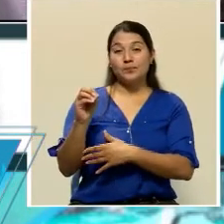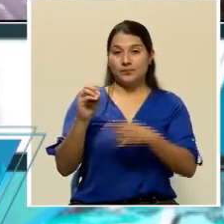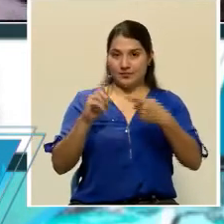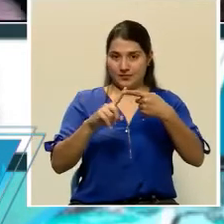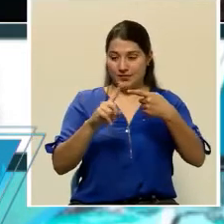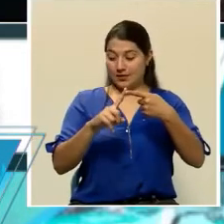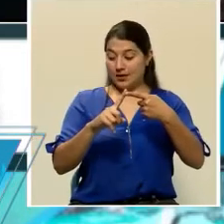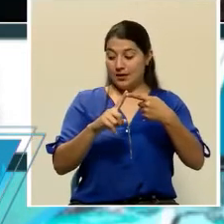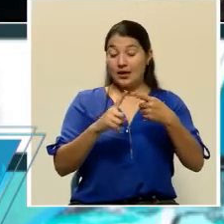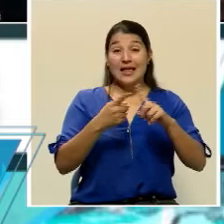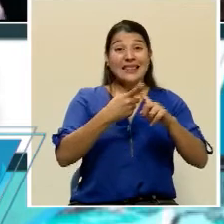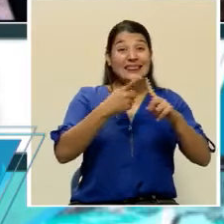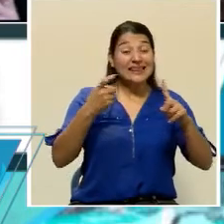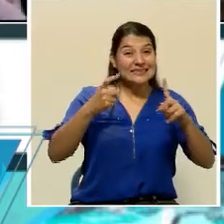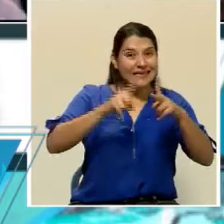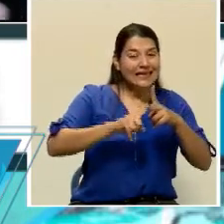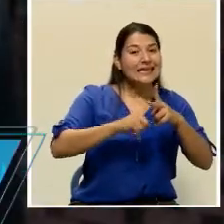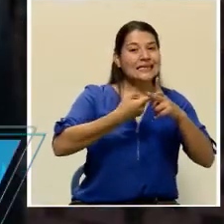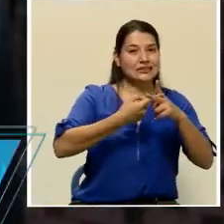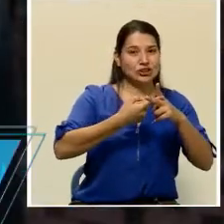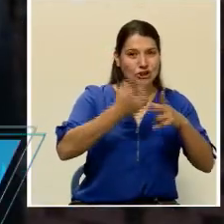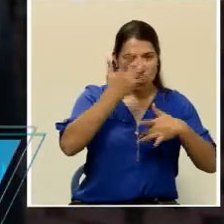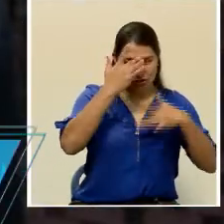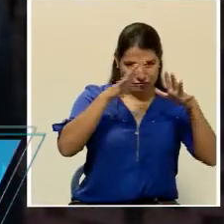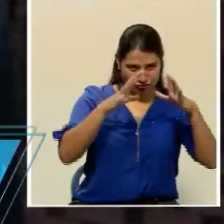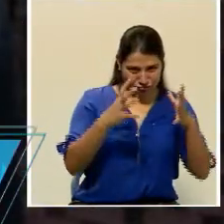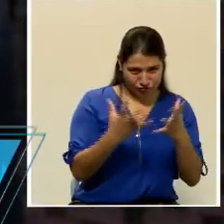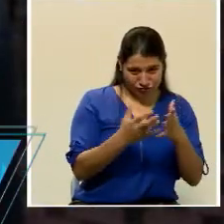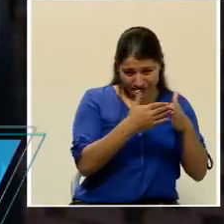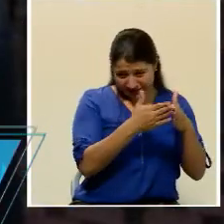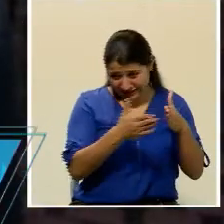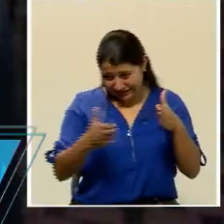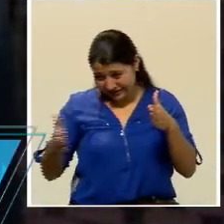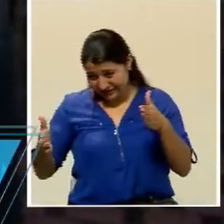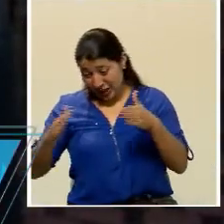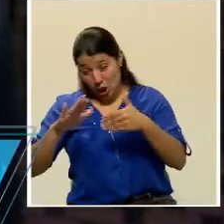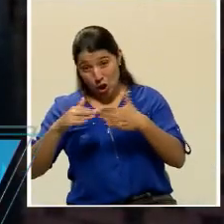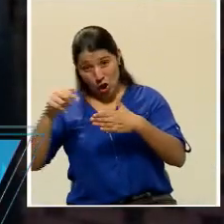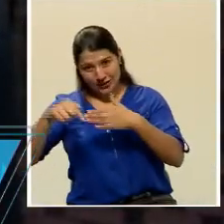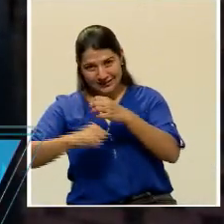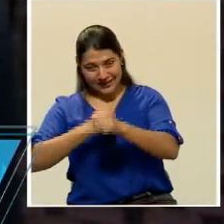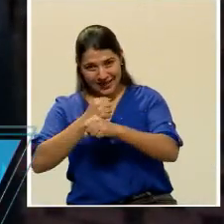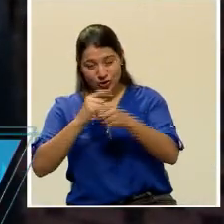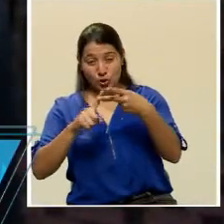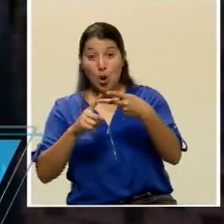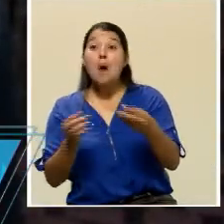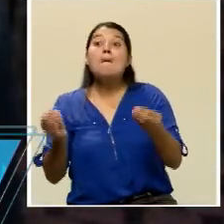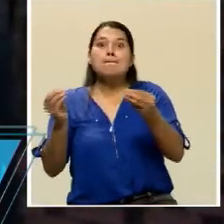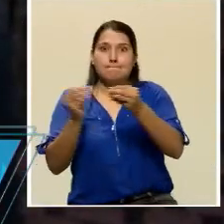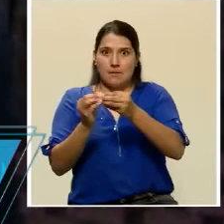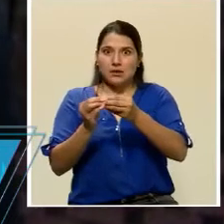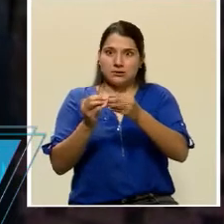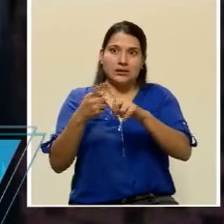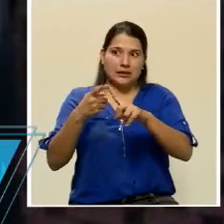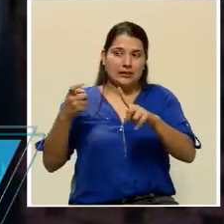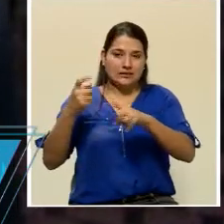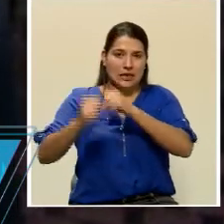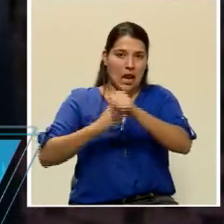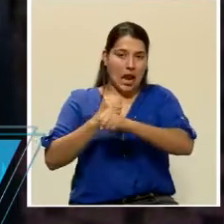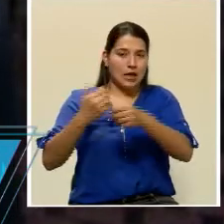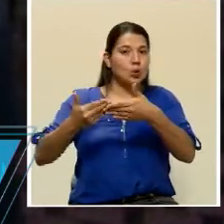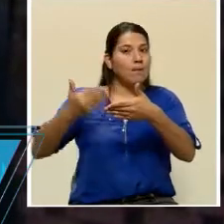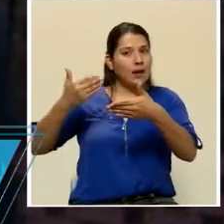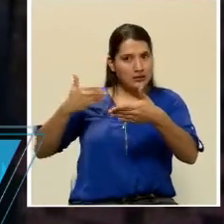que ya veníamos arrastrando, es de 1.4 billones, millones de millones.